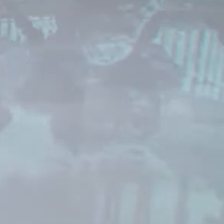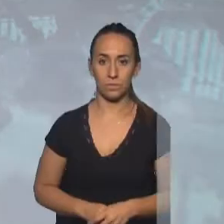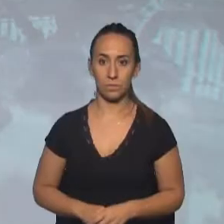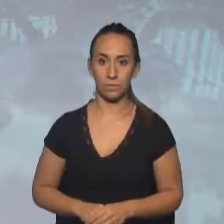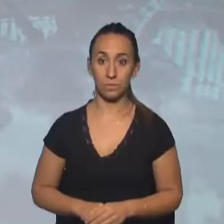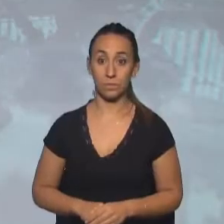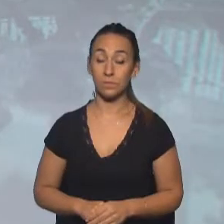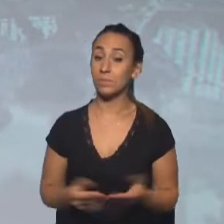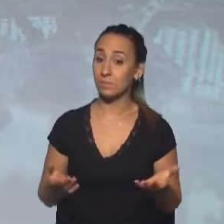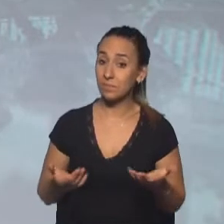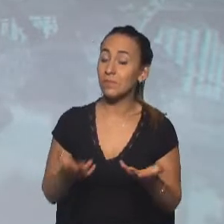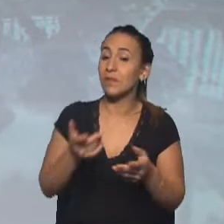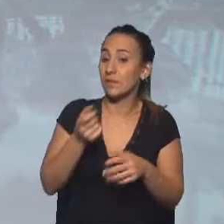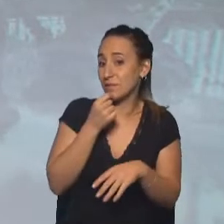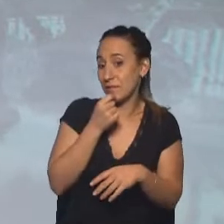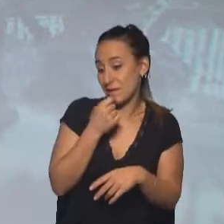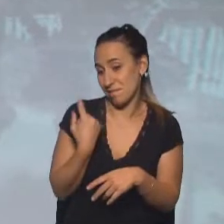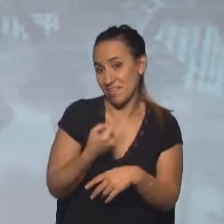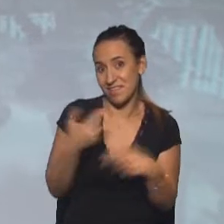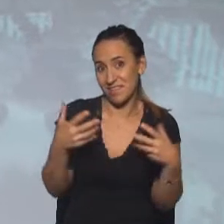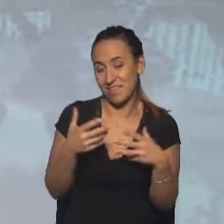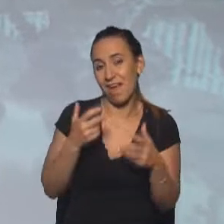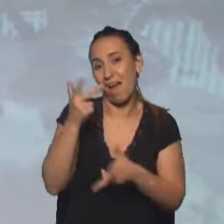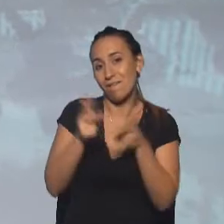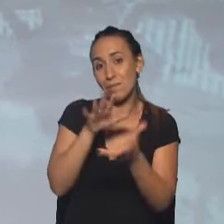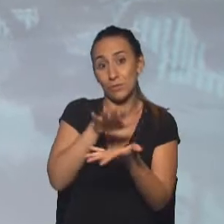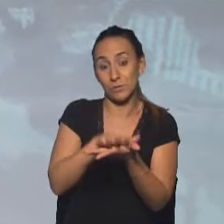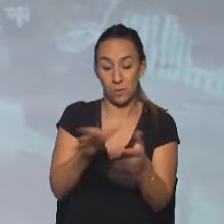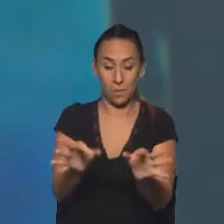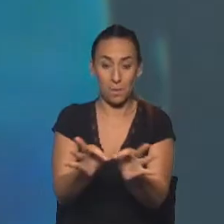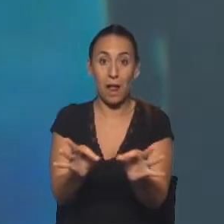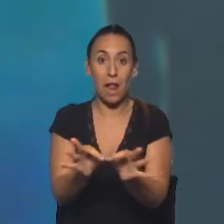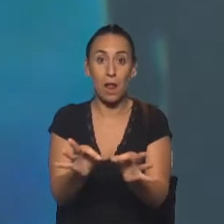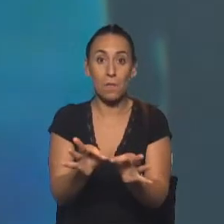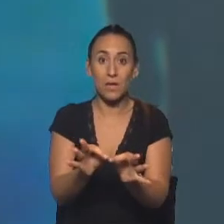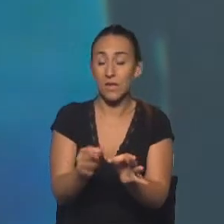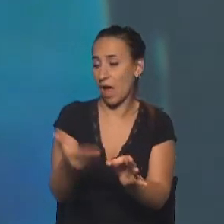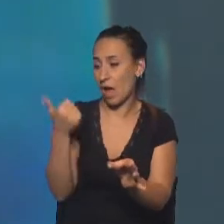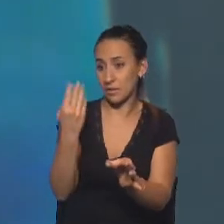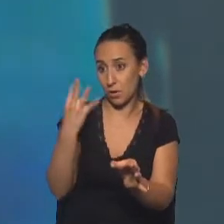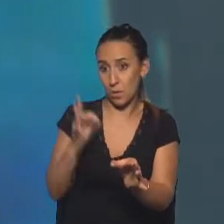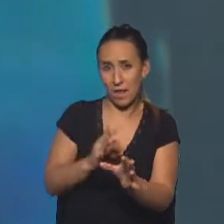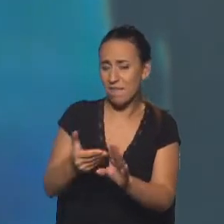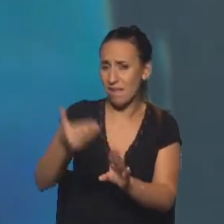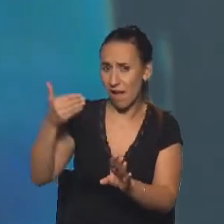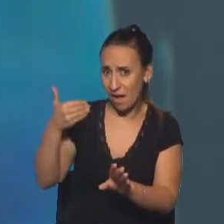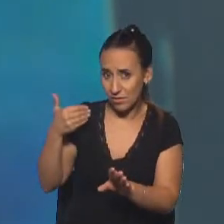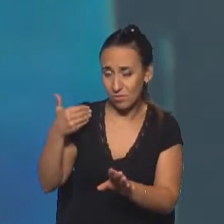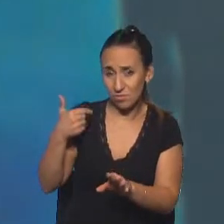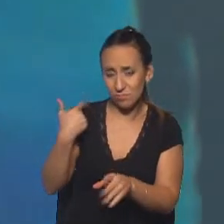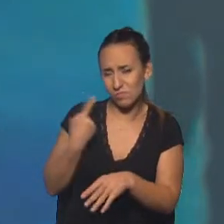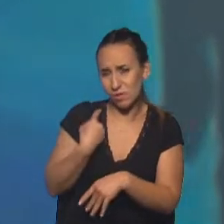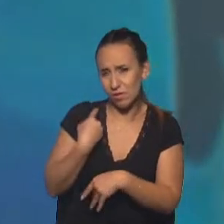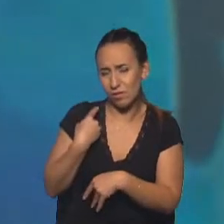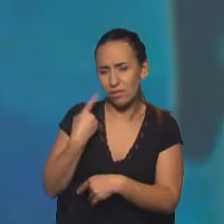Y si hablamos de Malvinas a 40 años, no podemos olvidar la importancia del trabajo que